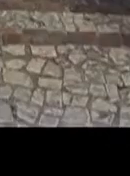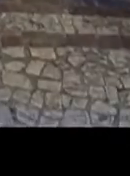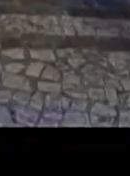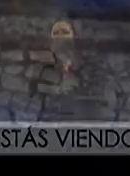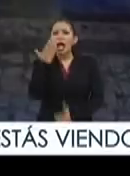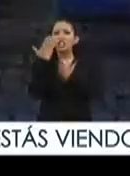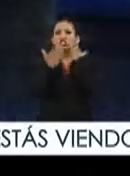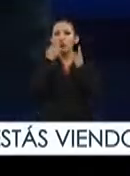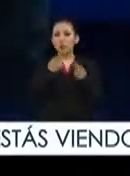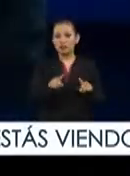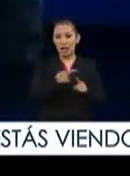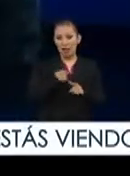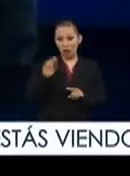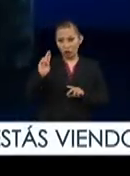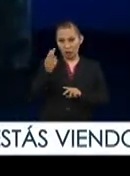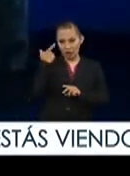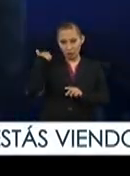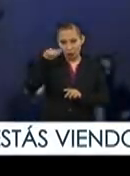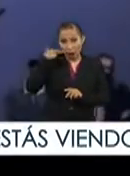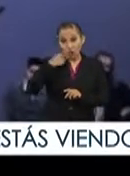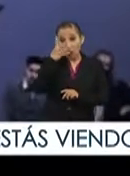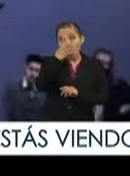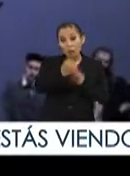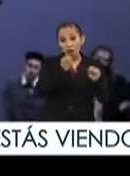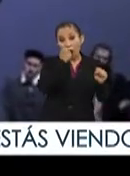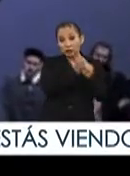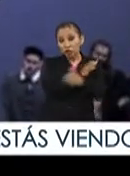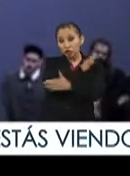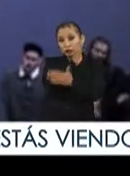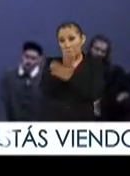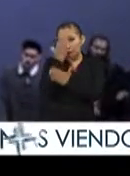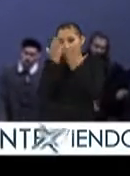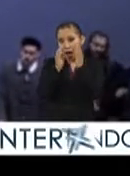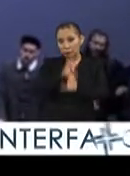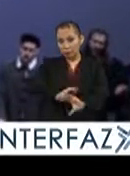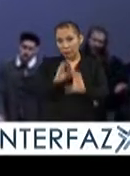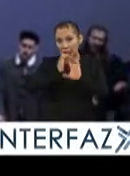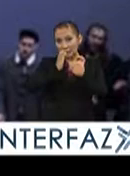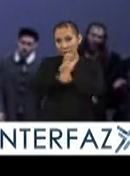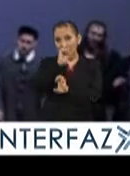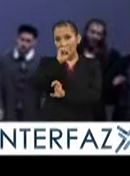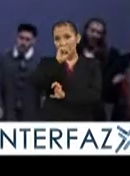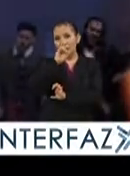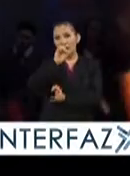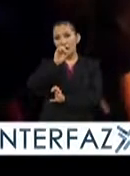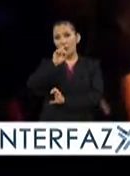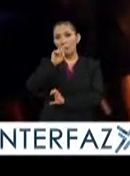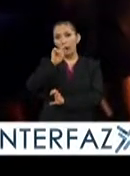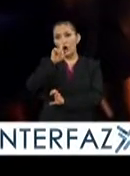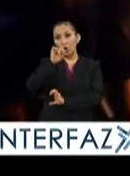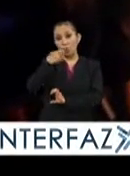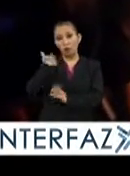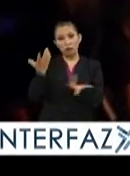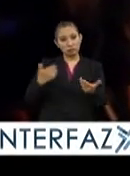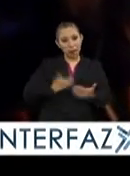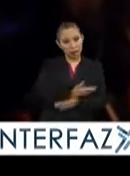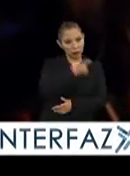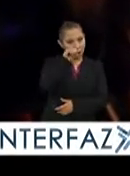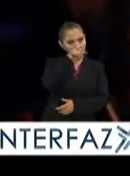Estudió música en la Universidad de Guadalajara y desde hace 4 años asiste a la Academia de Ópera del Estado de Sao Paulo.